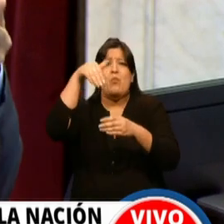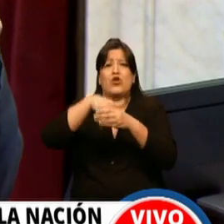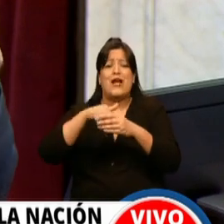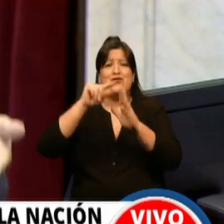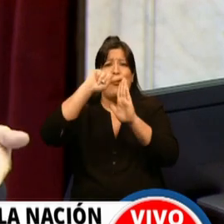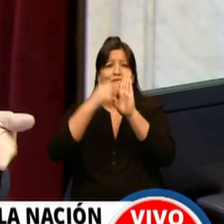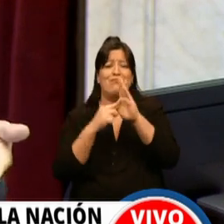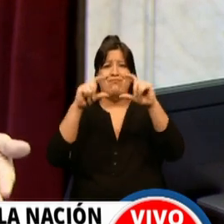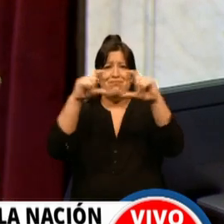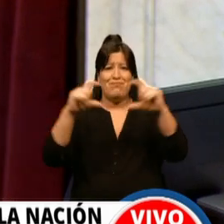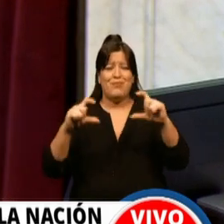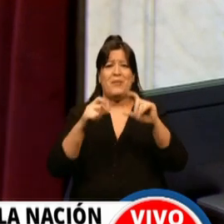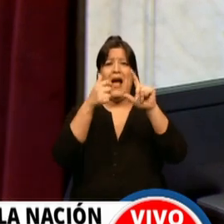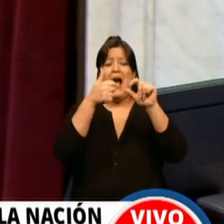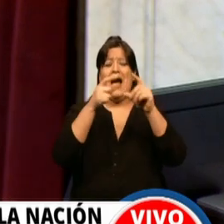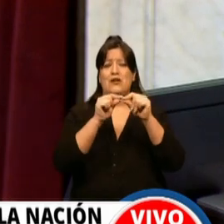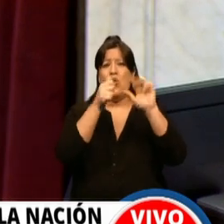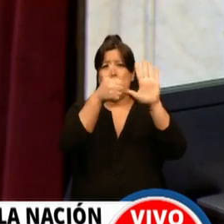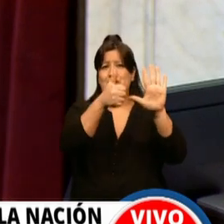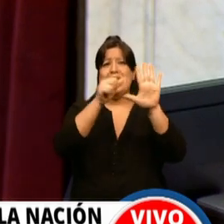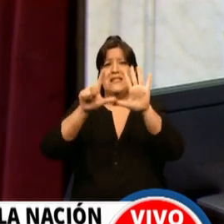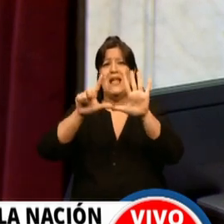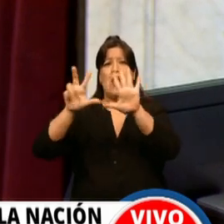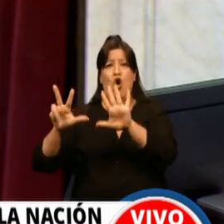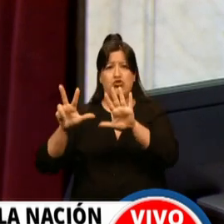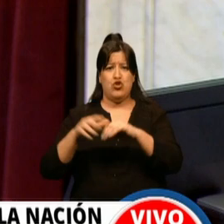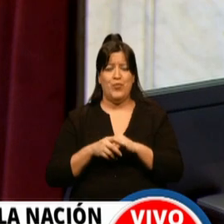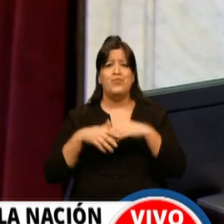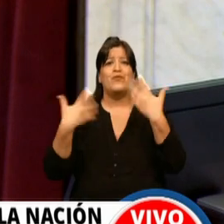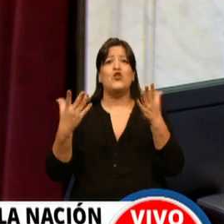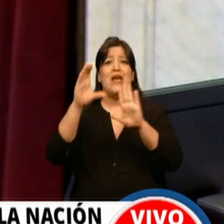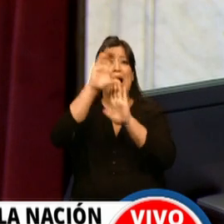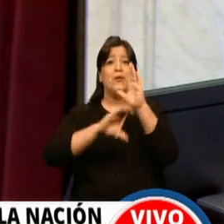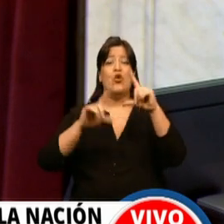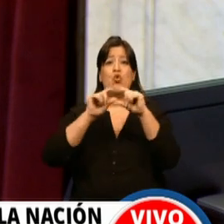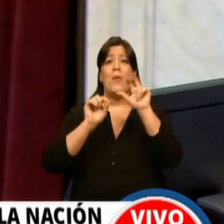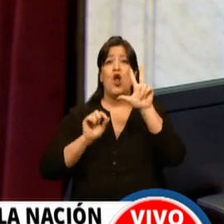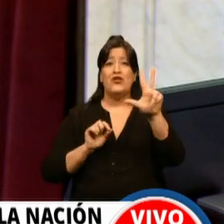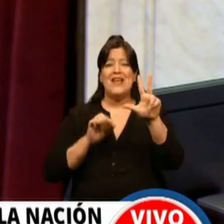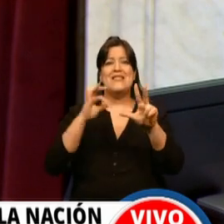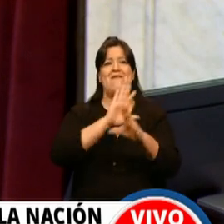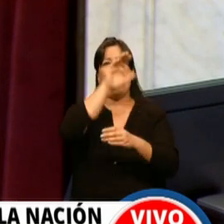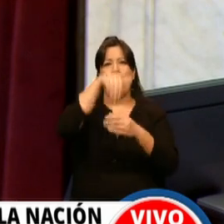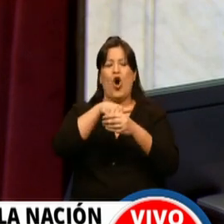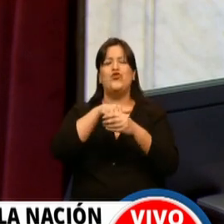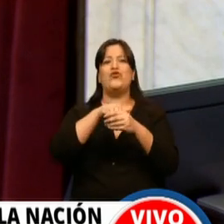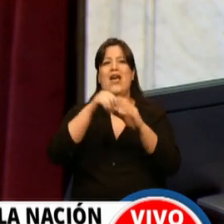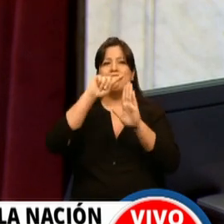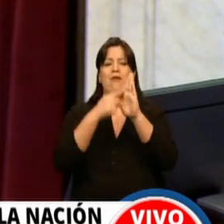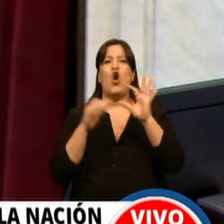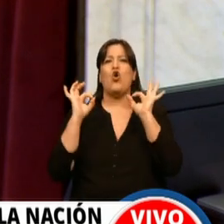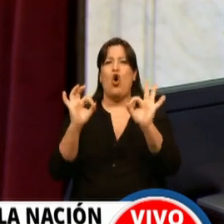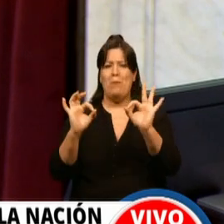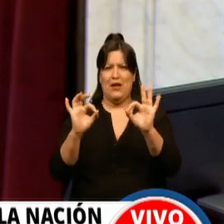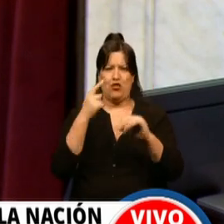del artículo 6 del artículo 7 y del artículo 8 es que el capítulo tercero se vote de manera nominal completo